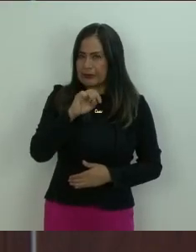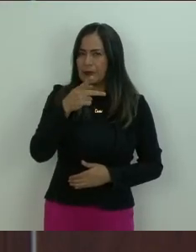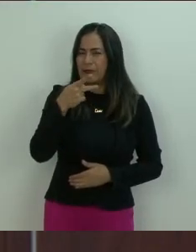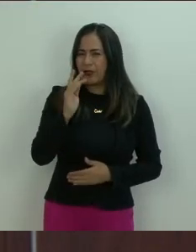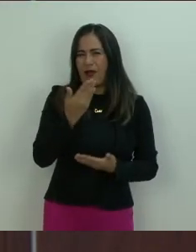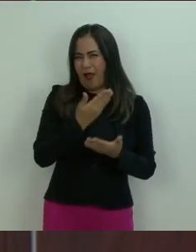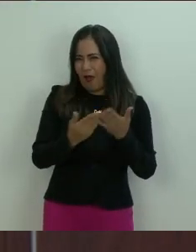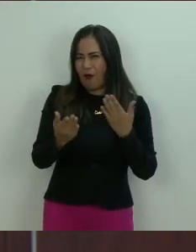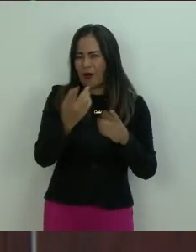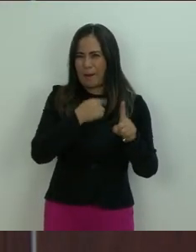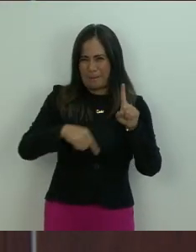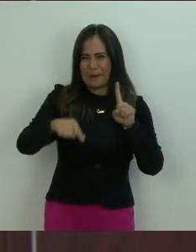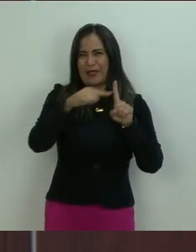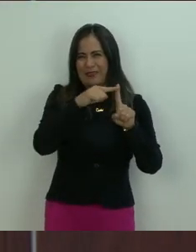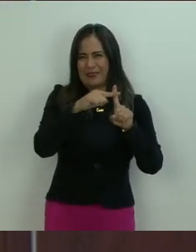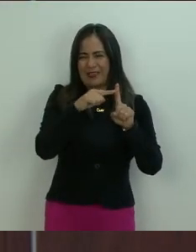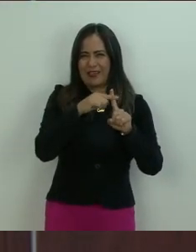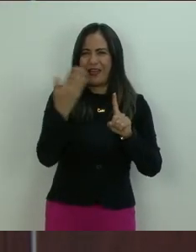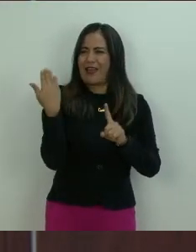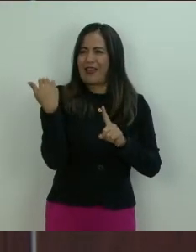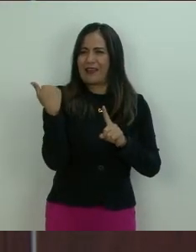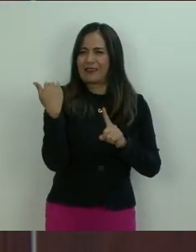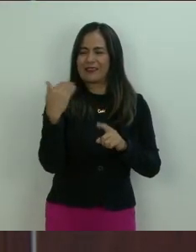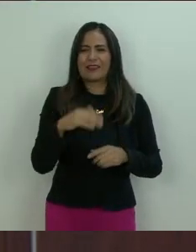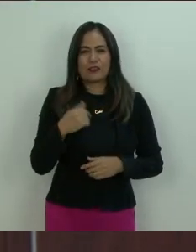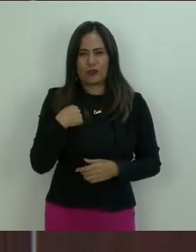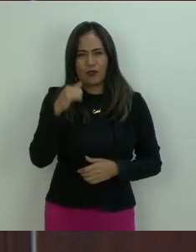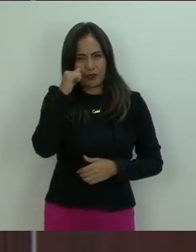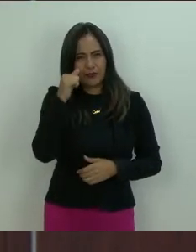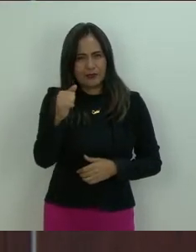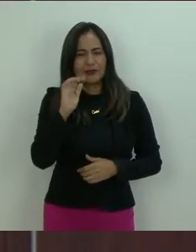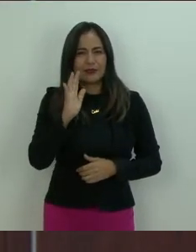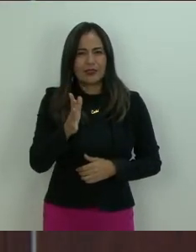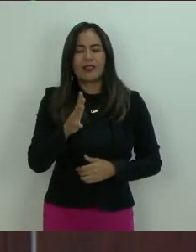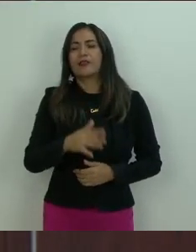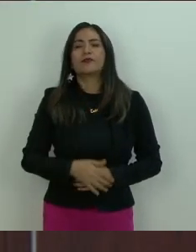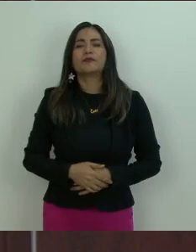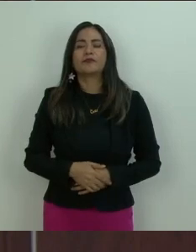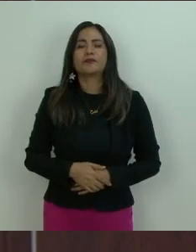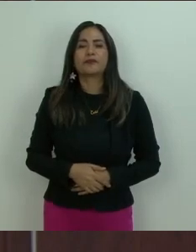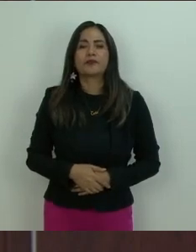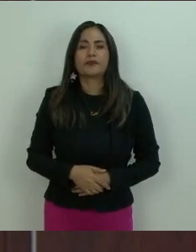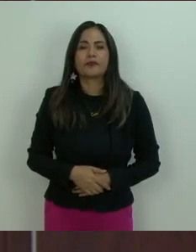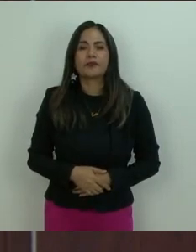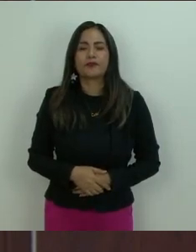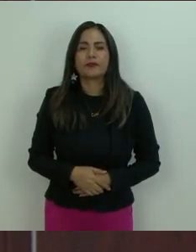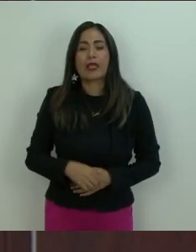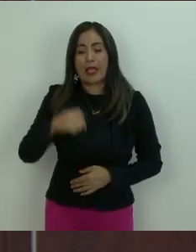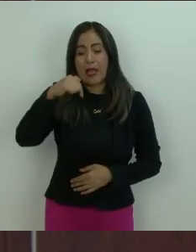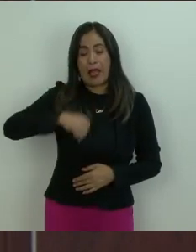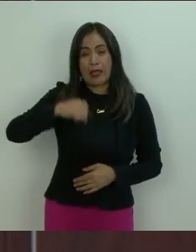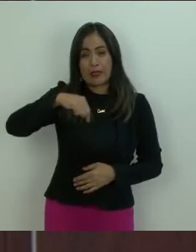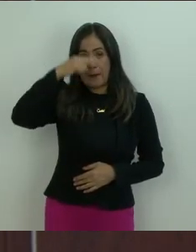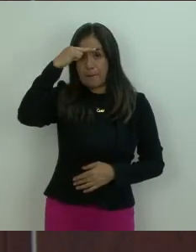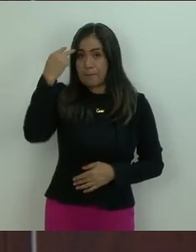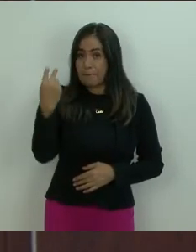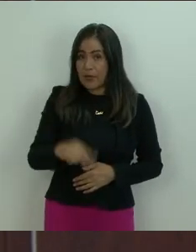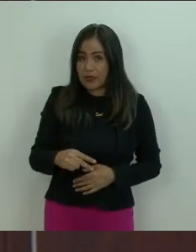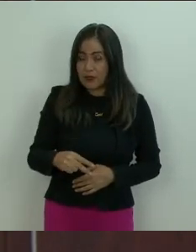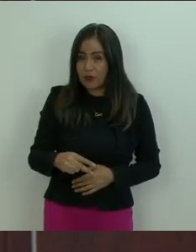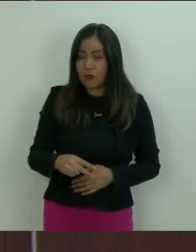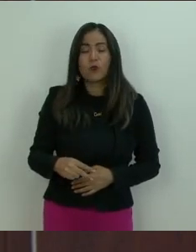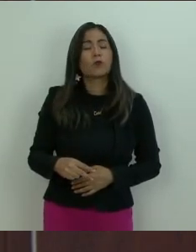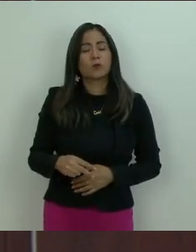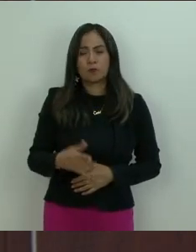ya lo dijeron en las participaciones que tuve la oportunidad de escuchar, la ventaja es que en México nos hemos tomado muy